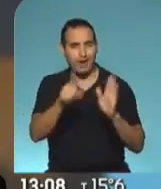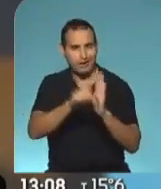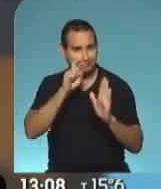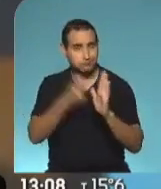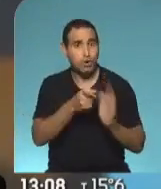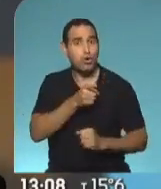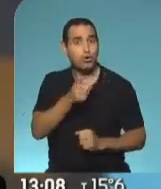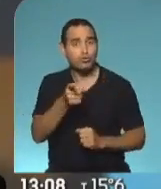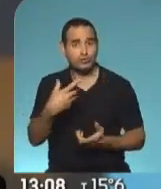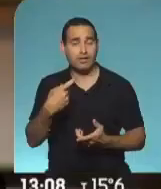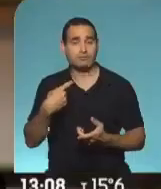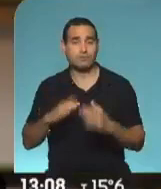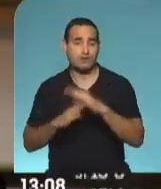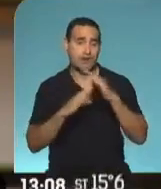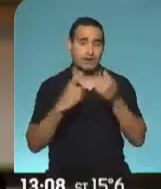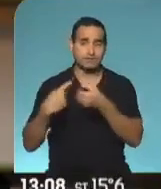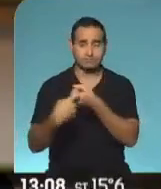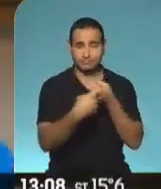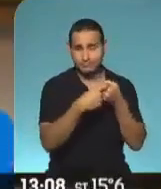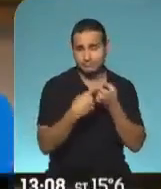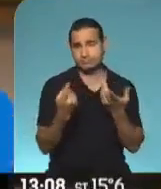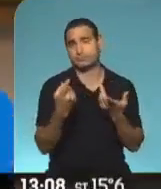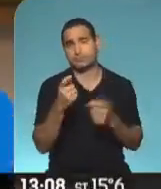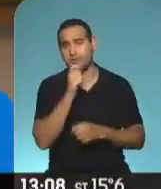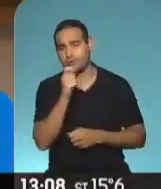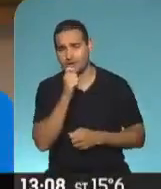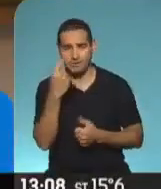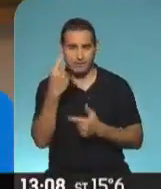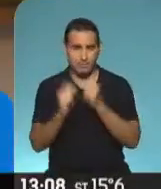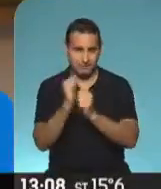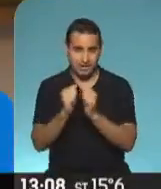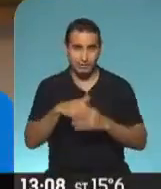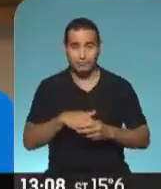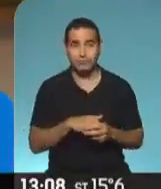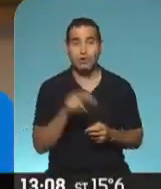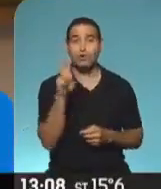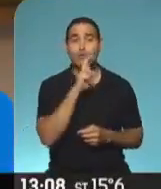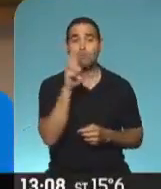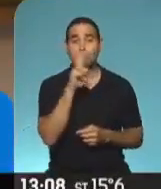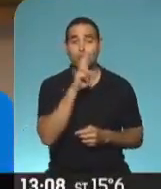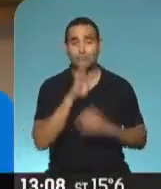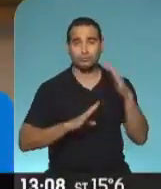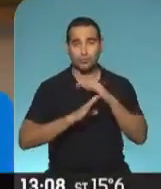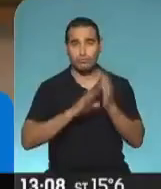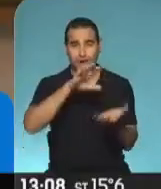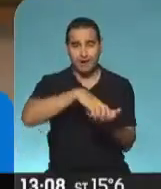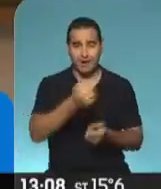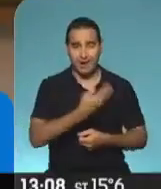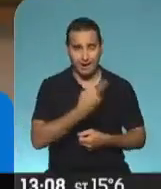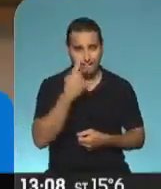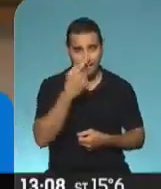contra dirigentes sociales, empresarios y periodistas. La interventora de la AFI, Cristina Camaño, indicó que las